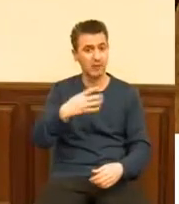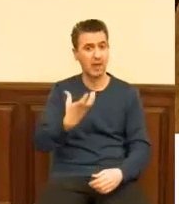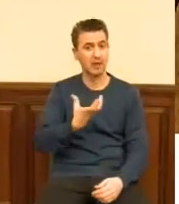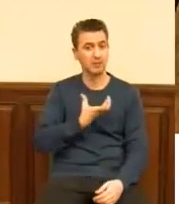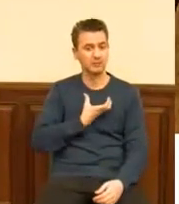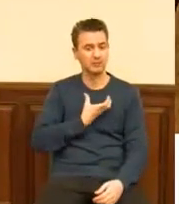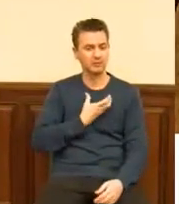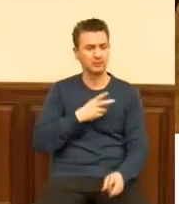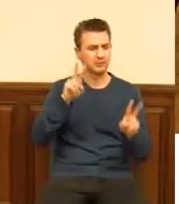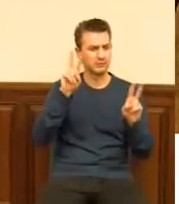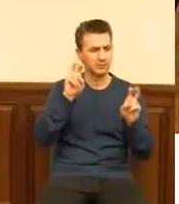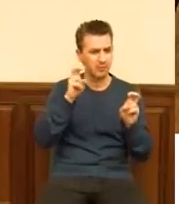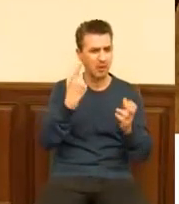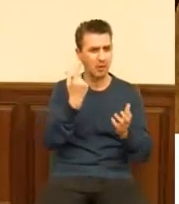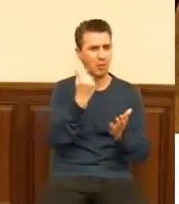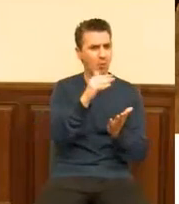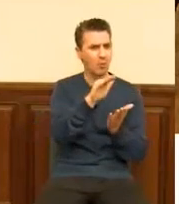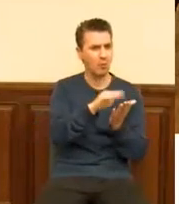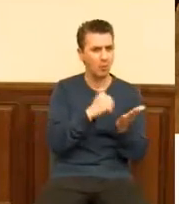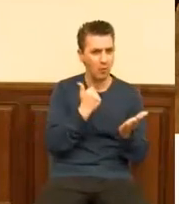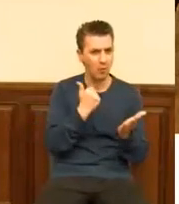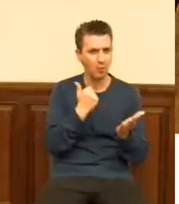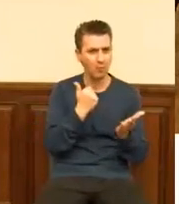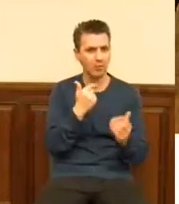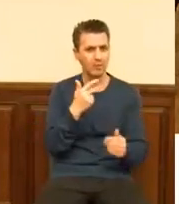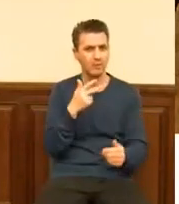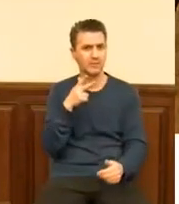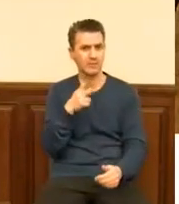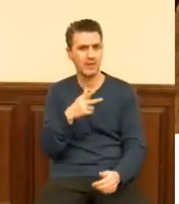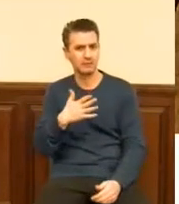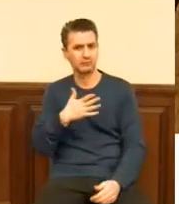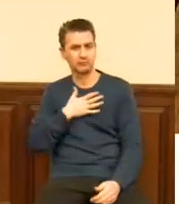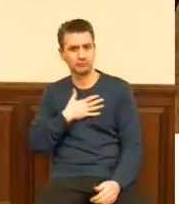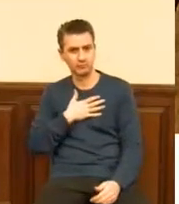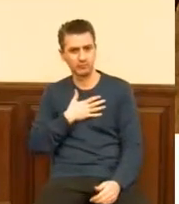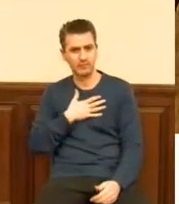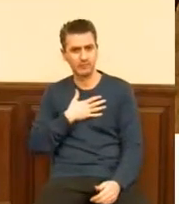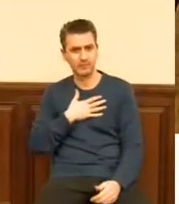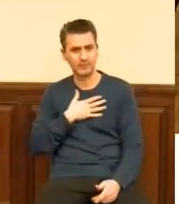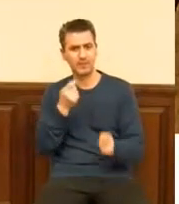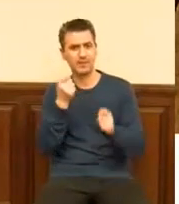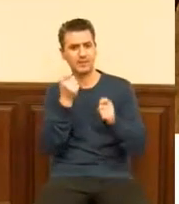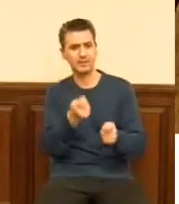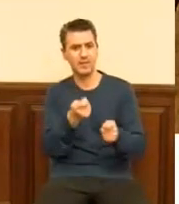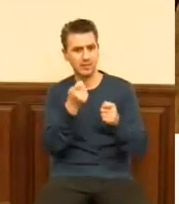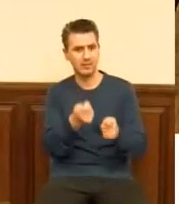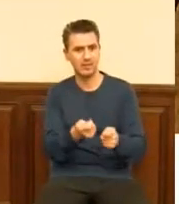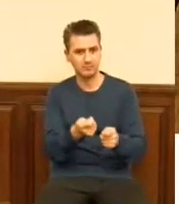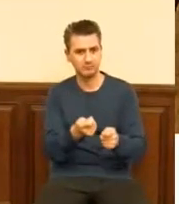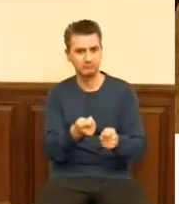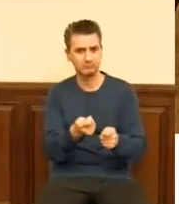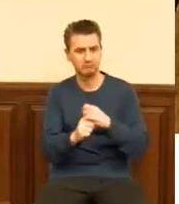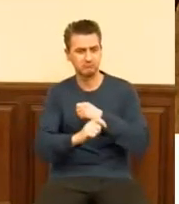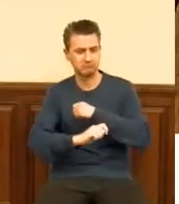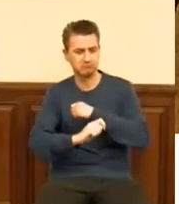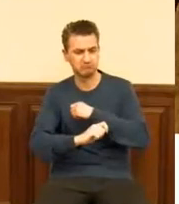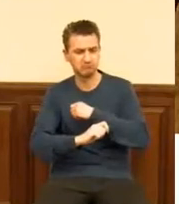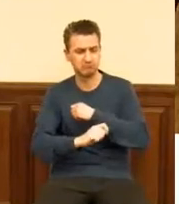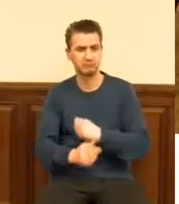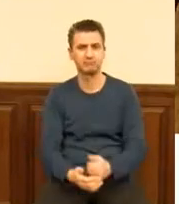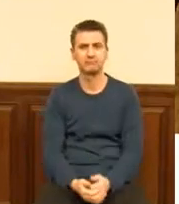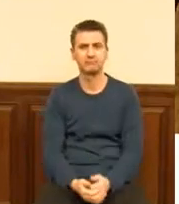los cobros de cánones por las concesiones de Maniales y